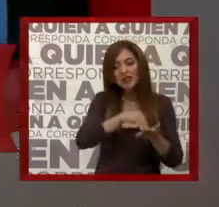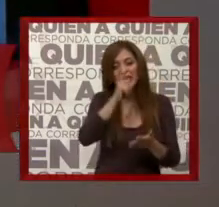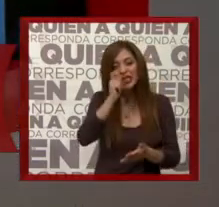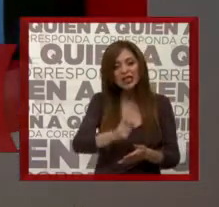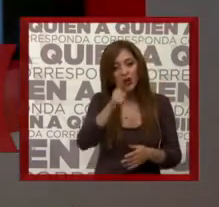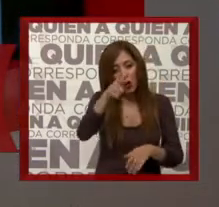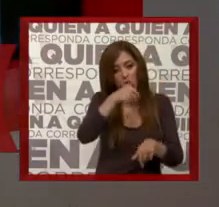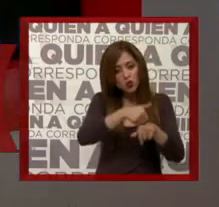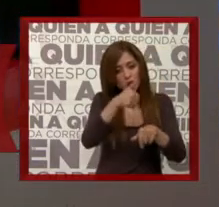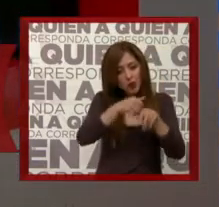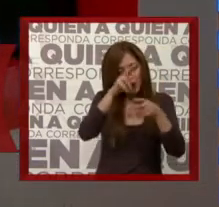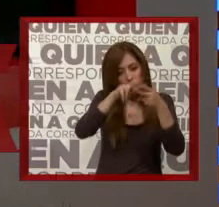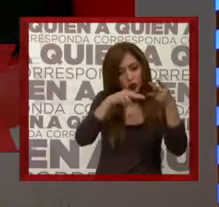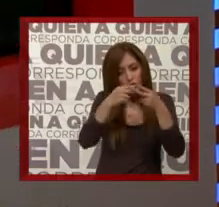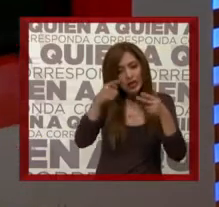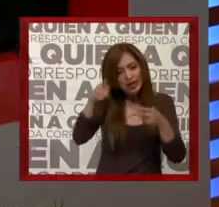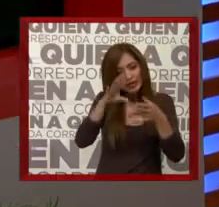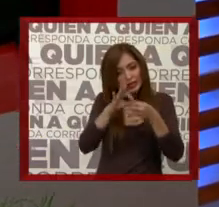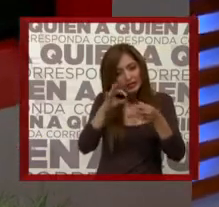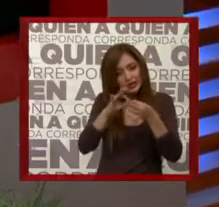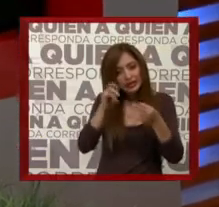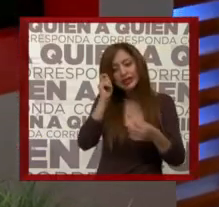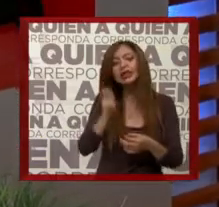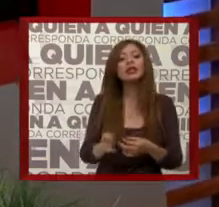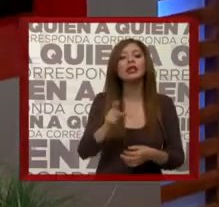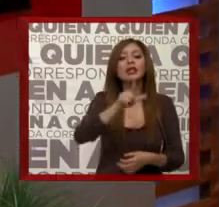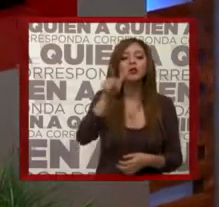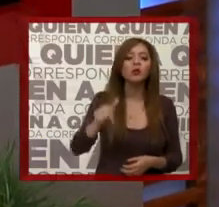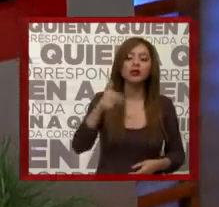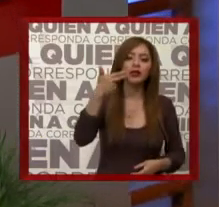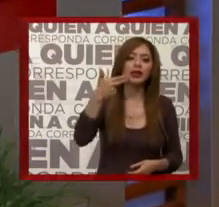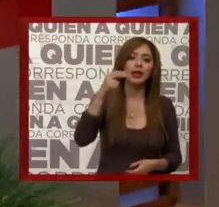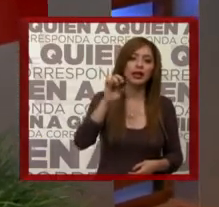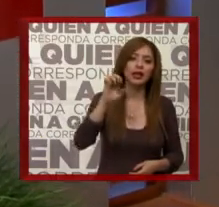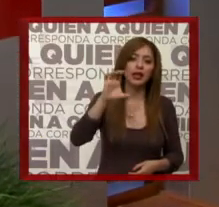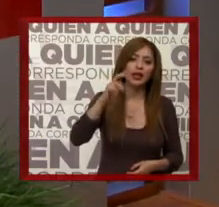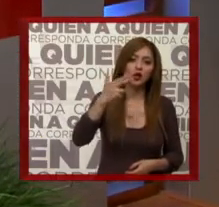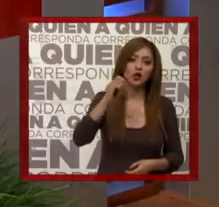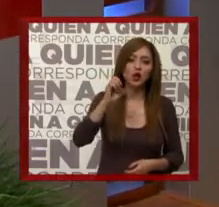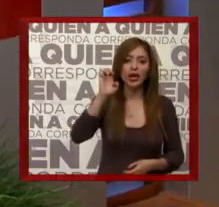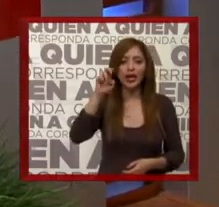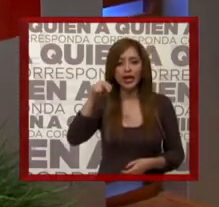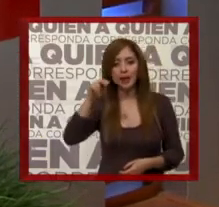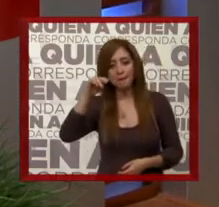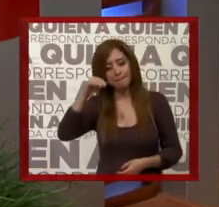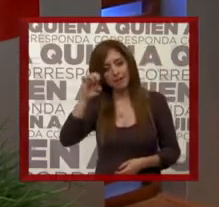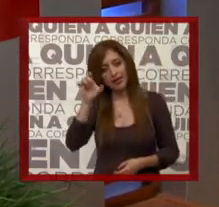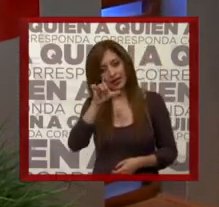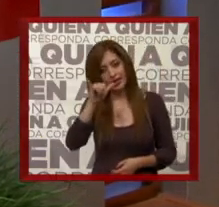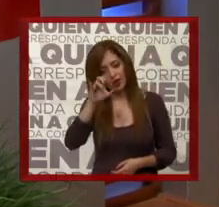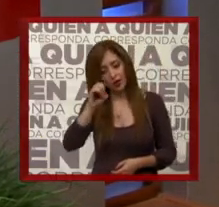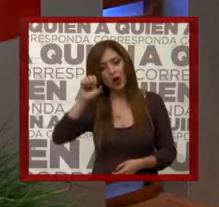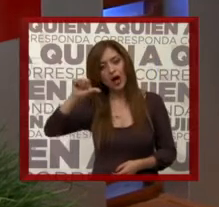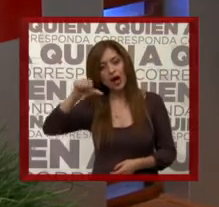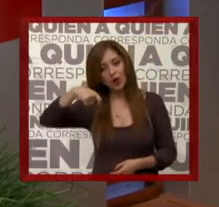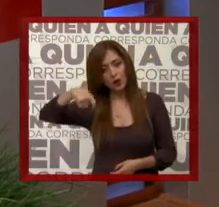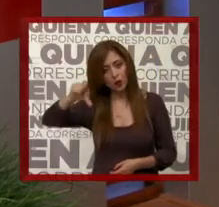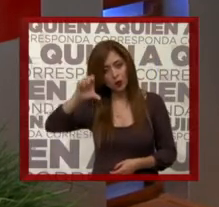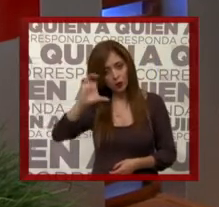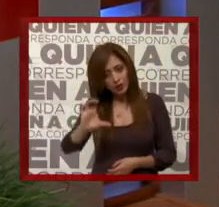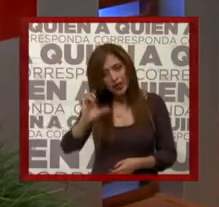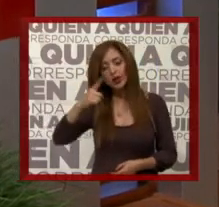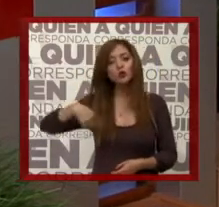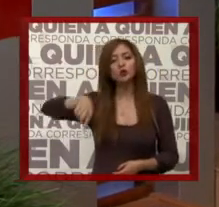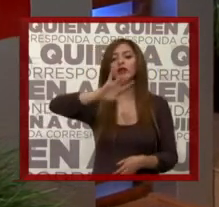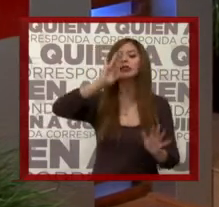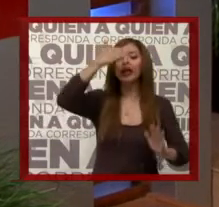de número, para que eduque bien a sus hijos. ¿Y qué hay que ponerle? Hecho en México, AQC. Ya se sabe el hashtag de la